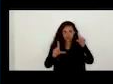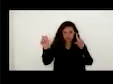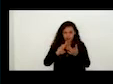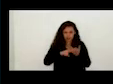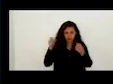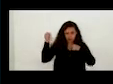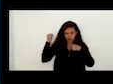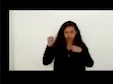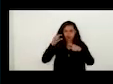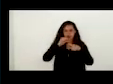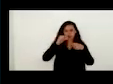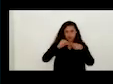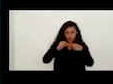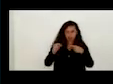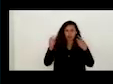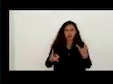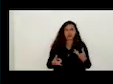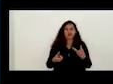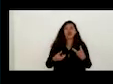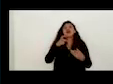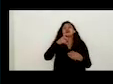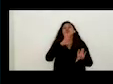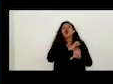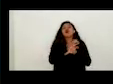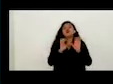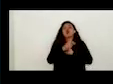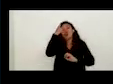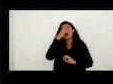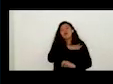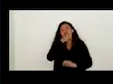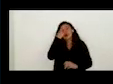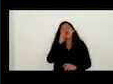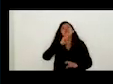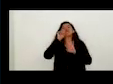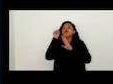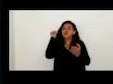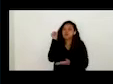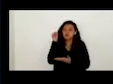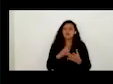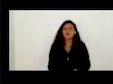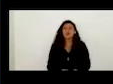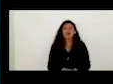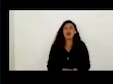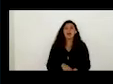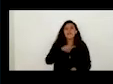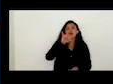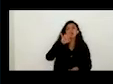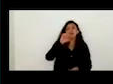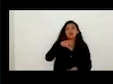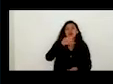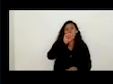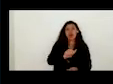chícharos, que pueden ser unas muy buenas opciones para la mujer embarazada. Vitamina A, E y